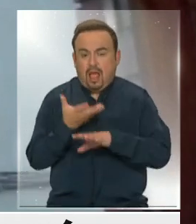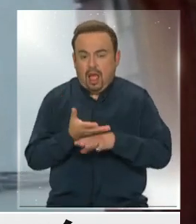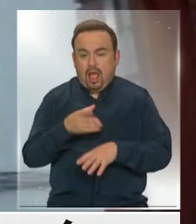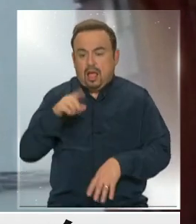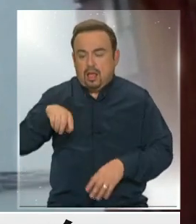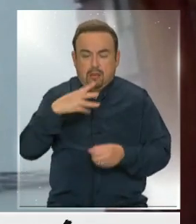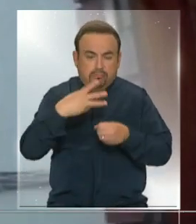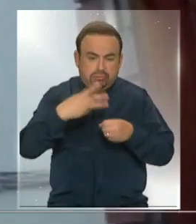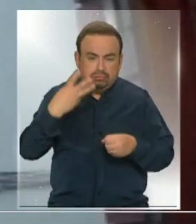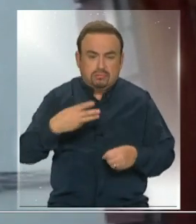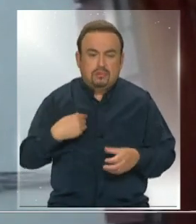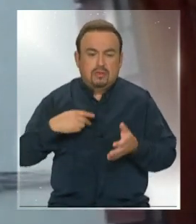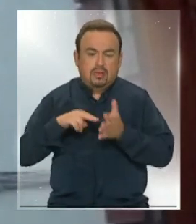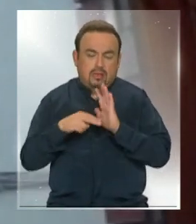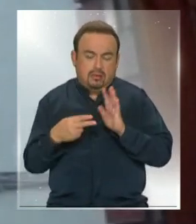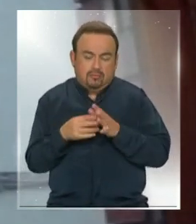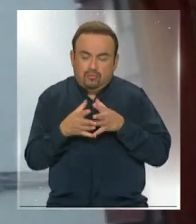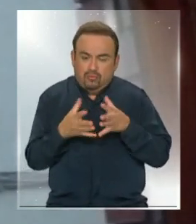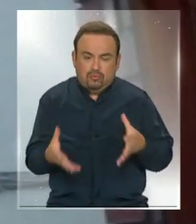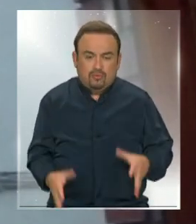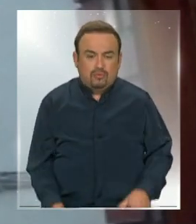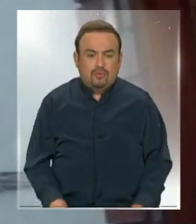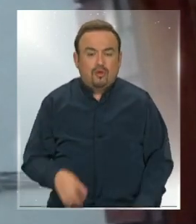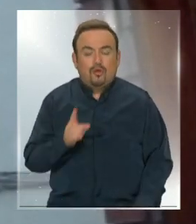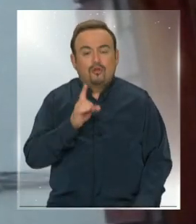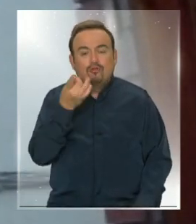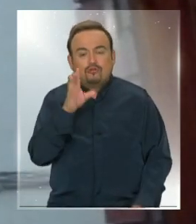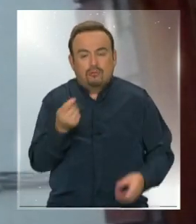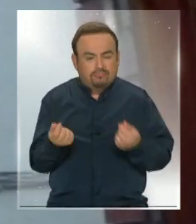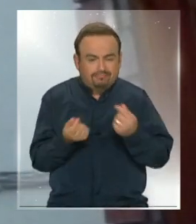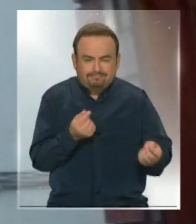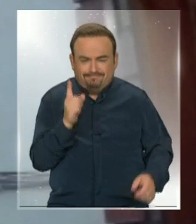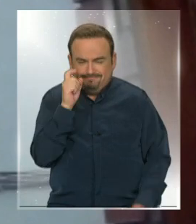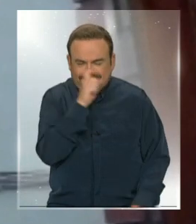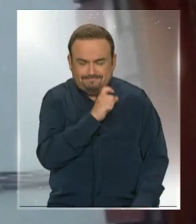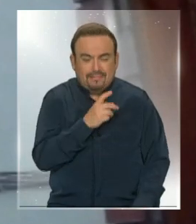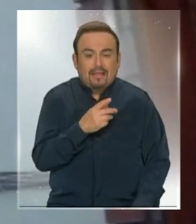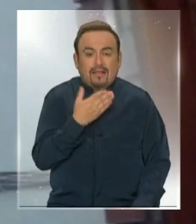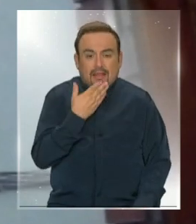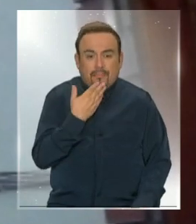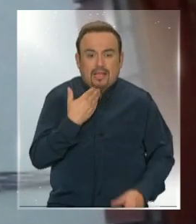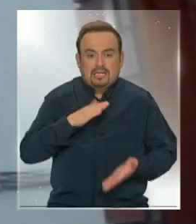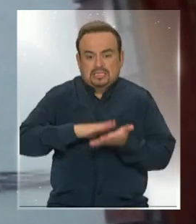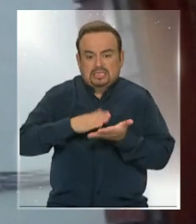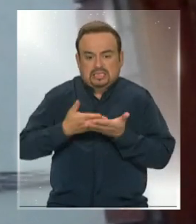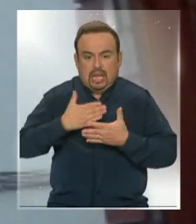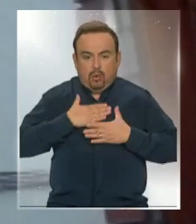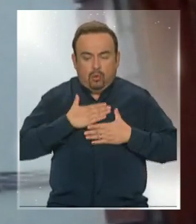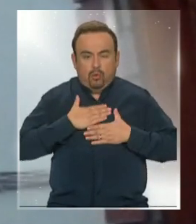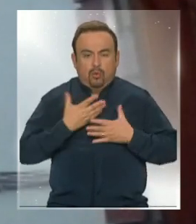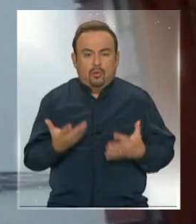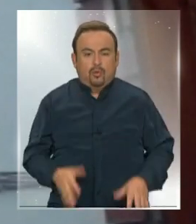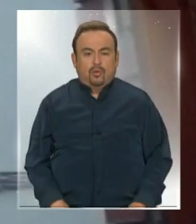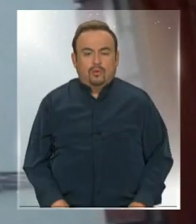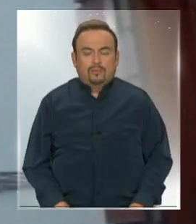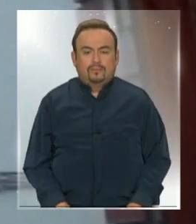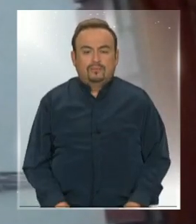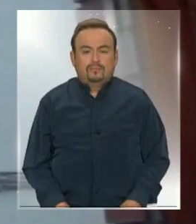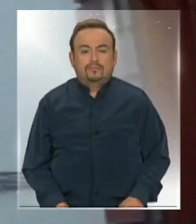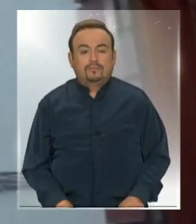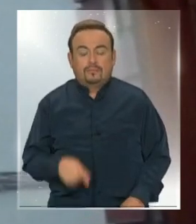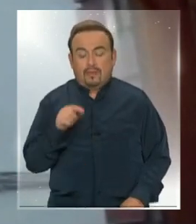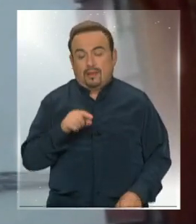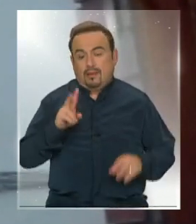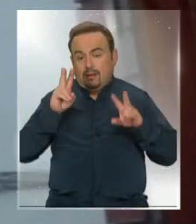mayores, las cuales están teniendo problemas grandes, no solo tanto en lo económico, sino que en la salud. En la salud, digamos, es un